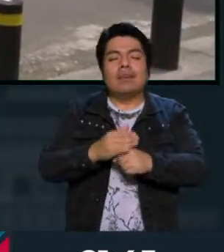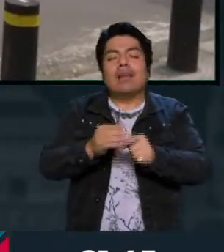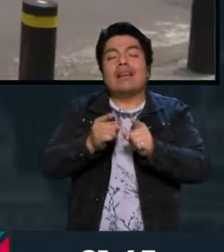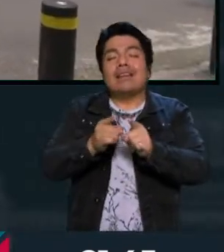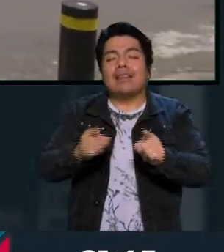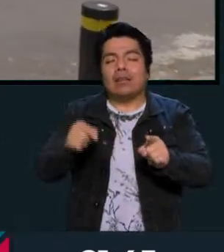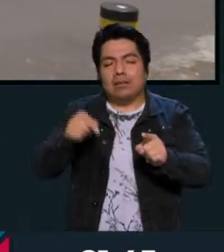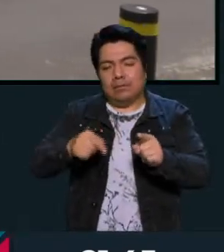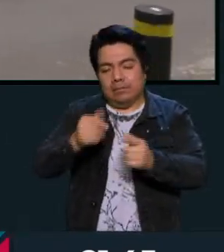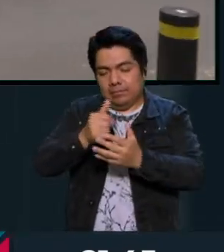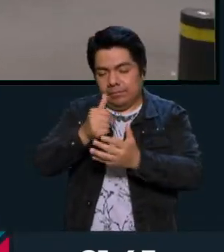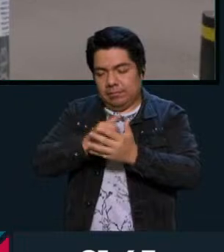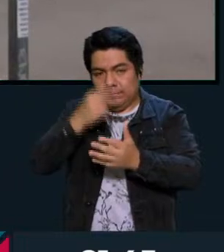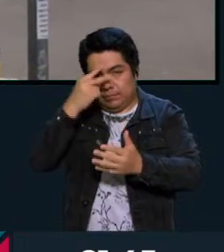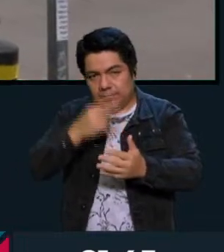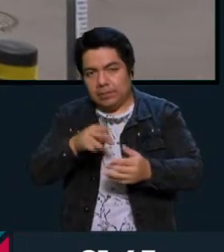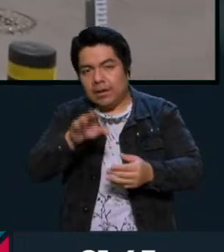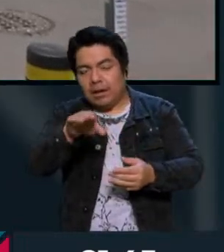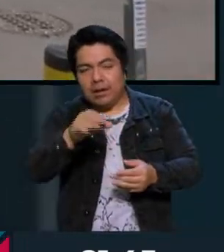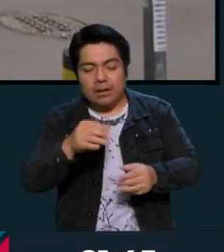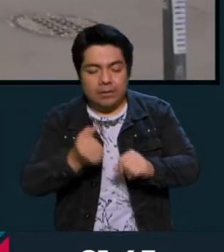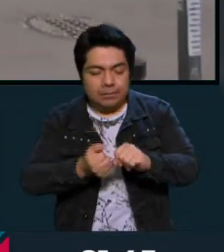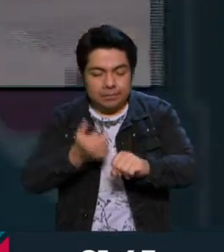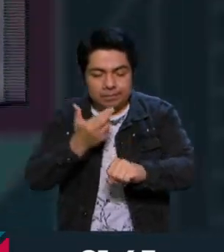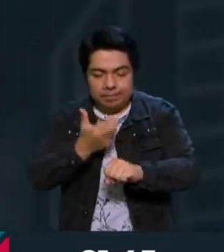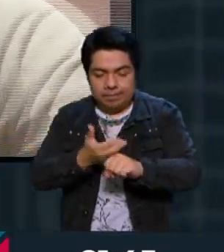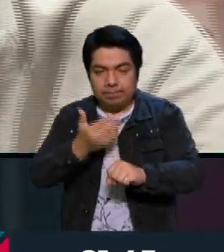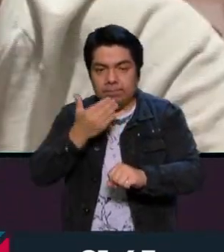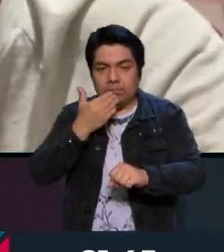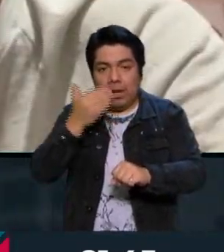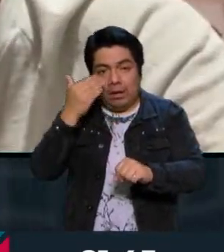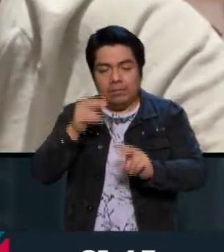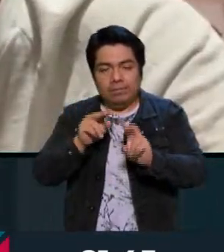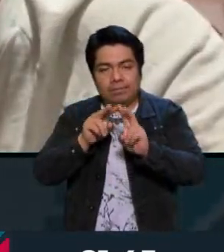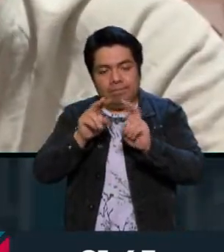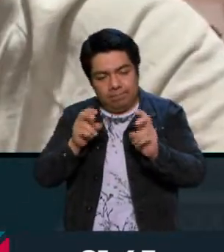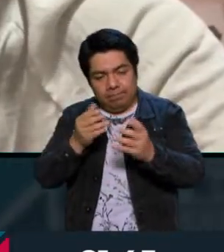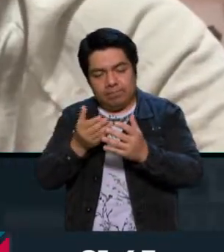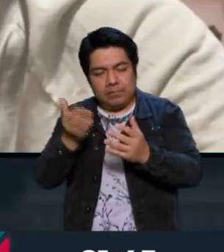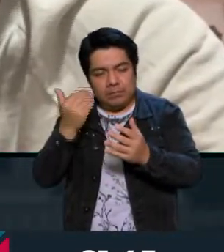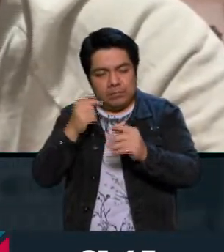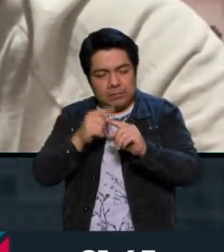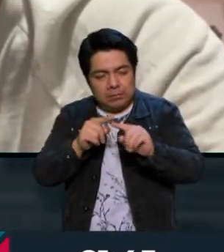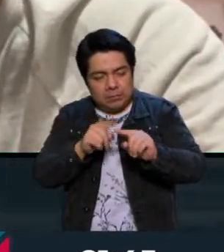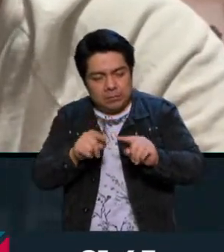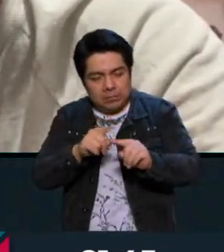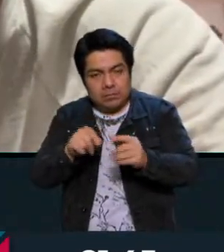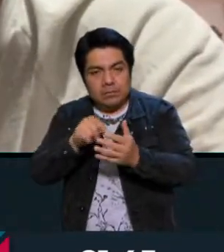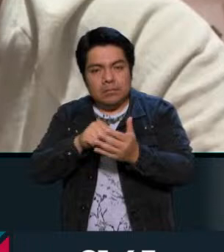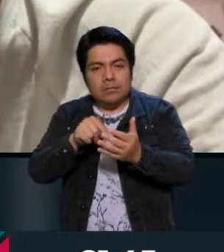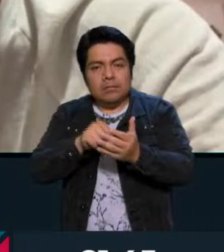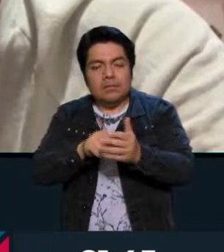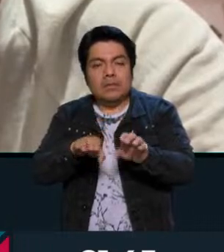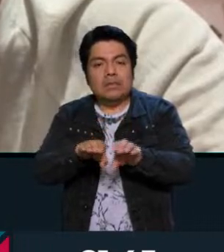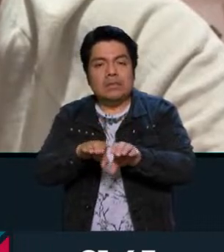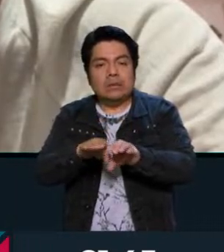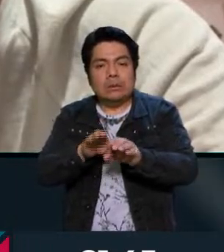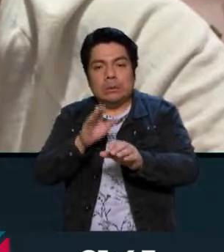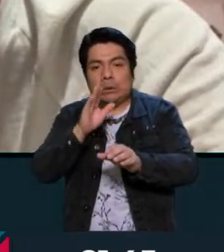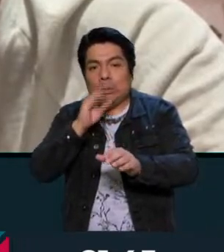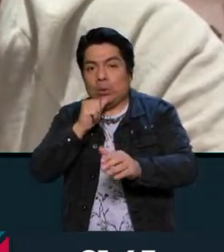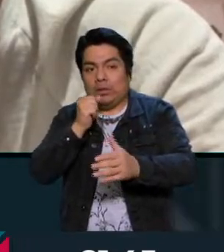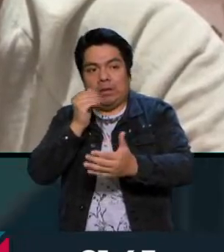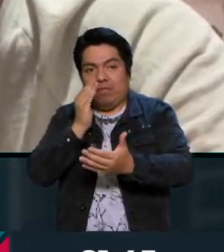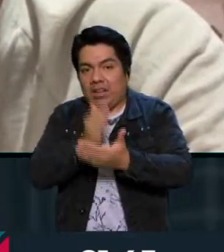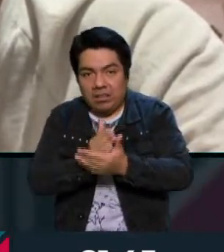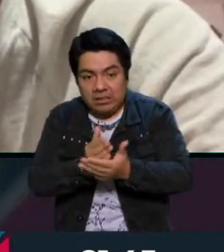de la ciudad. Secretario, qué importante escuchar esto sobre un tema que se ha planteado también desde muchos espacios como un fenómeno que no se puede contener, que no